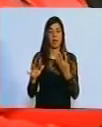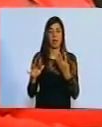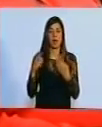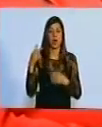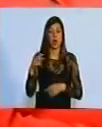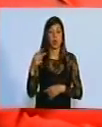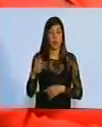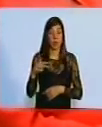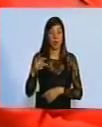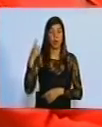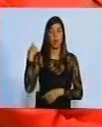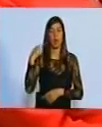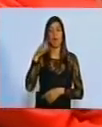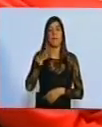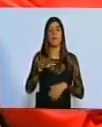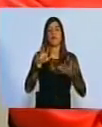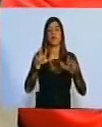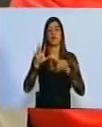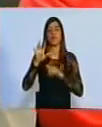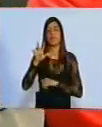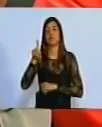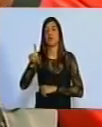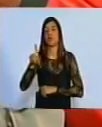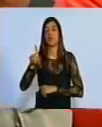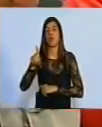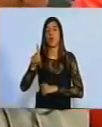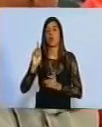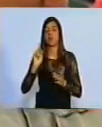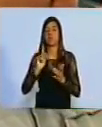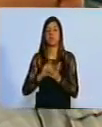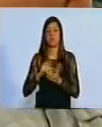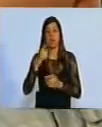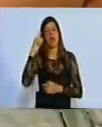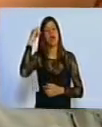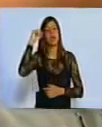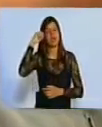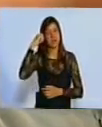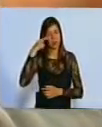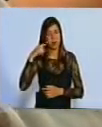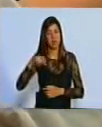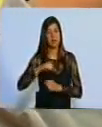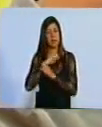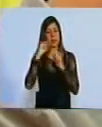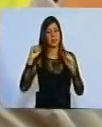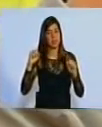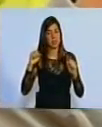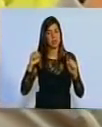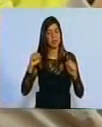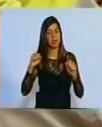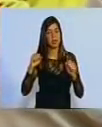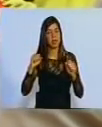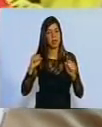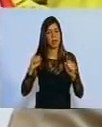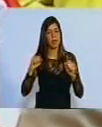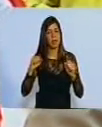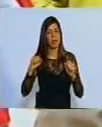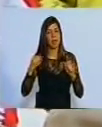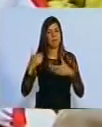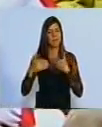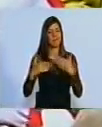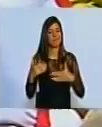19 de 1831, fue cuando se produjo, lo recordábamos Tania esta mañana en el programa, se